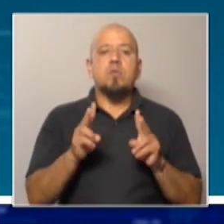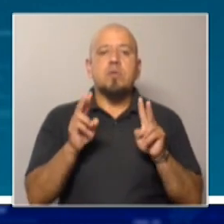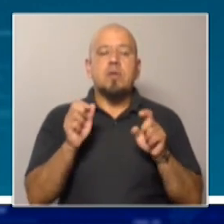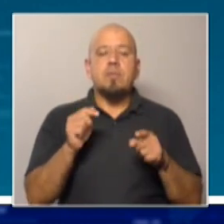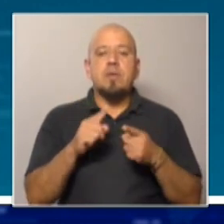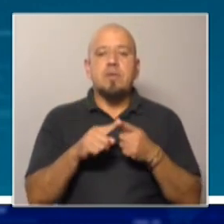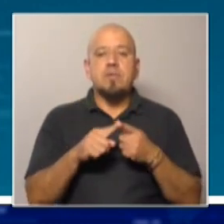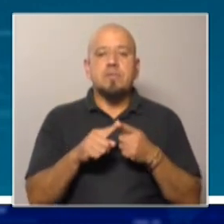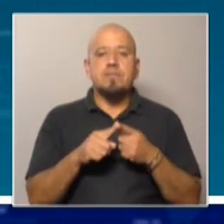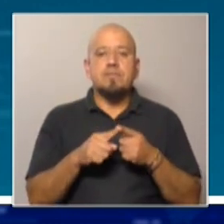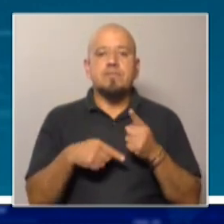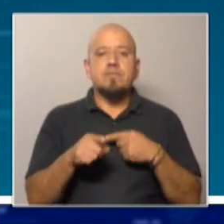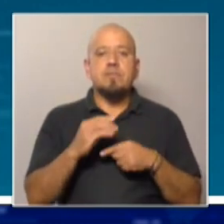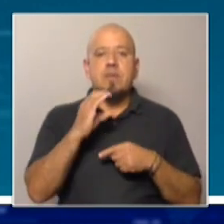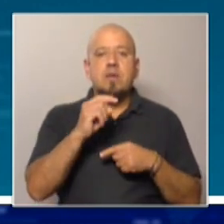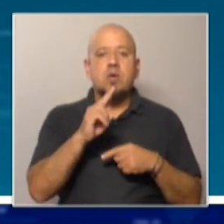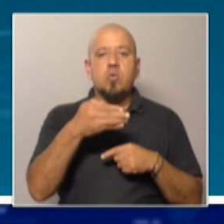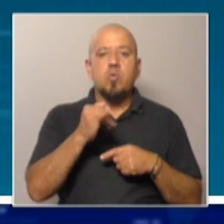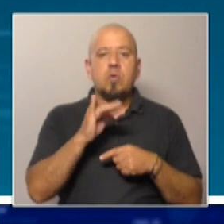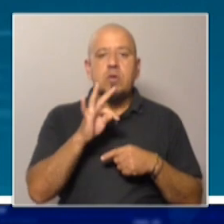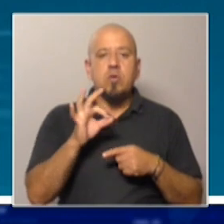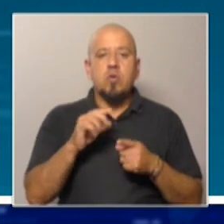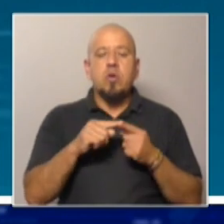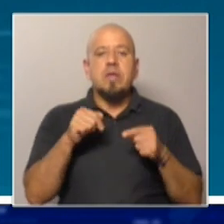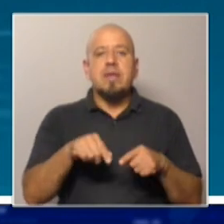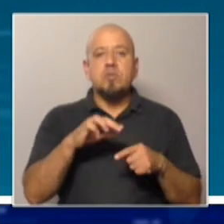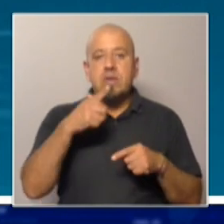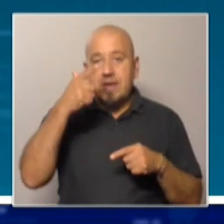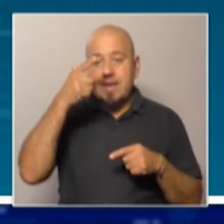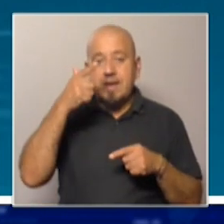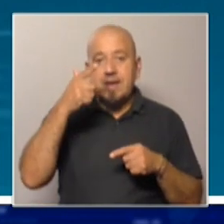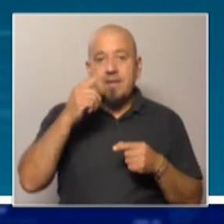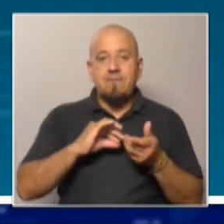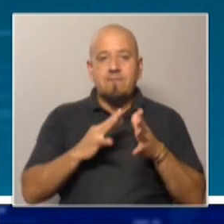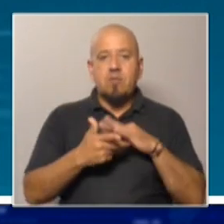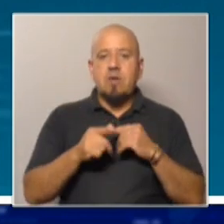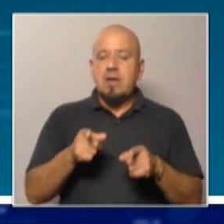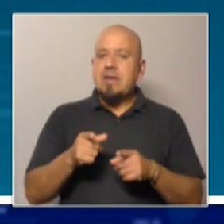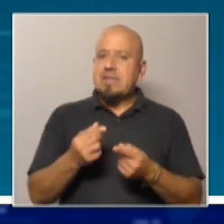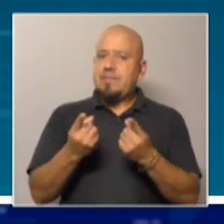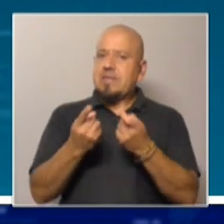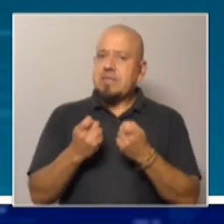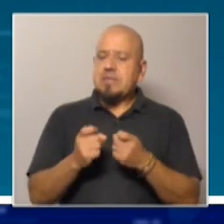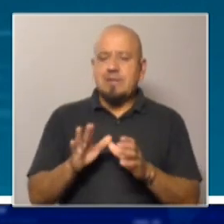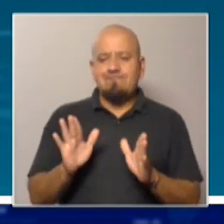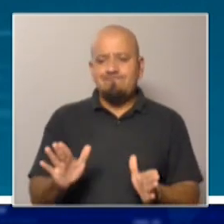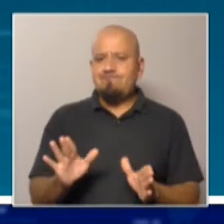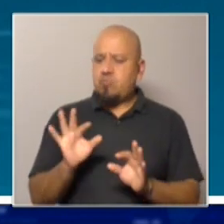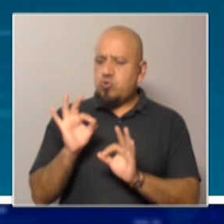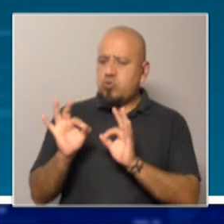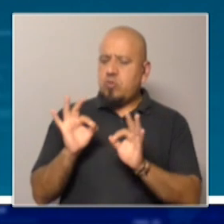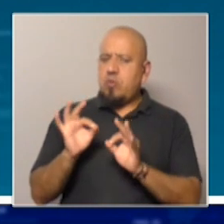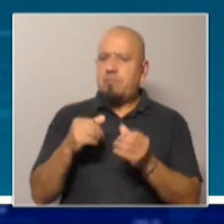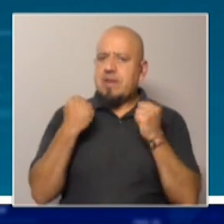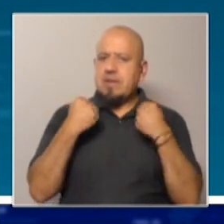pacientes que se llama decúbito prono, ¿tá? Que es una técnica que requiere de mucha precisión y requiere de mucho entrenamiento